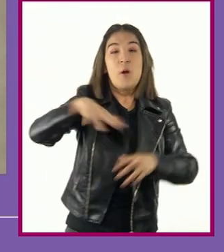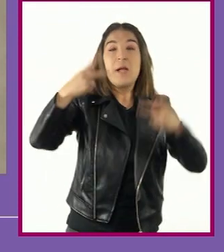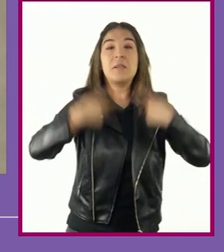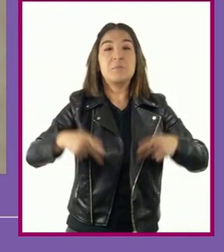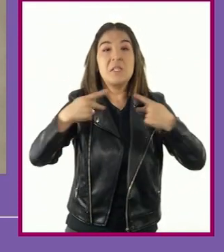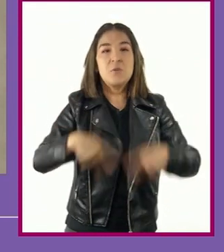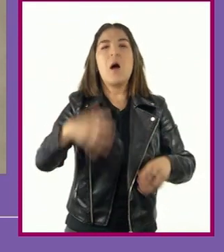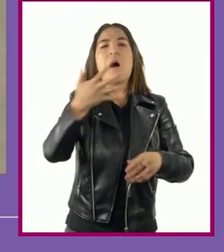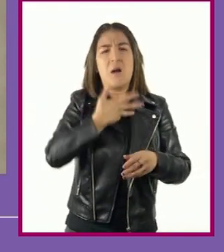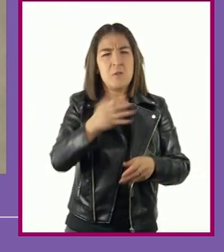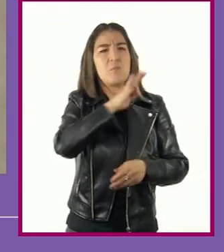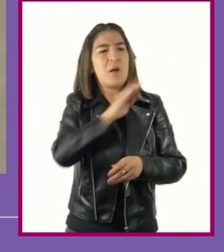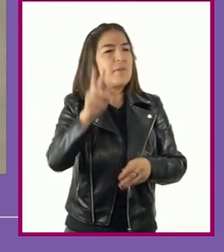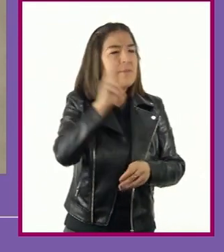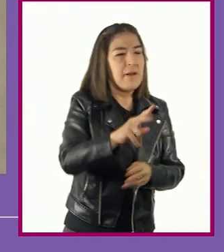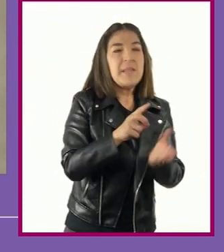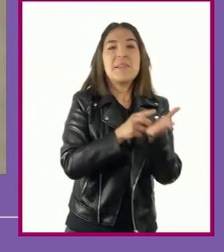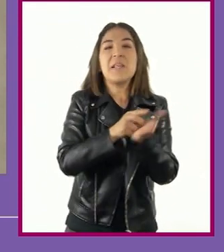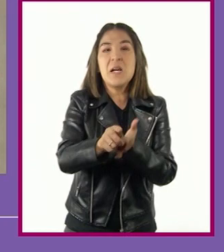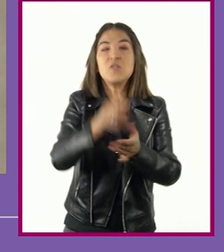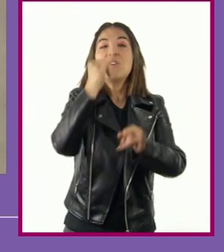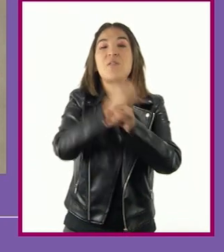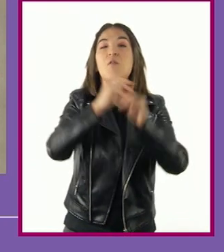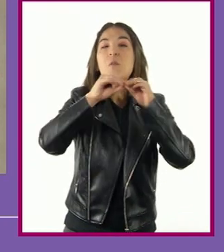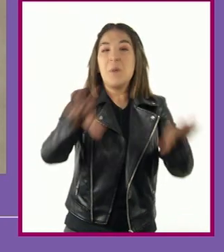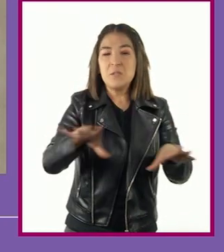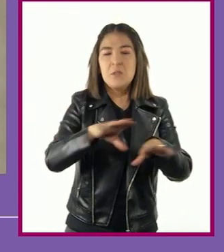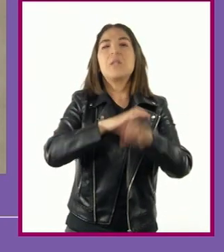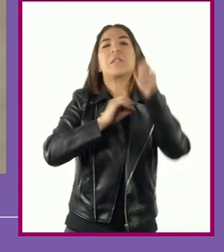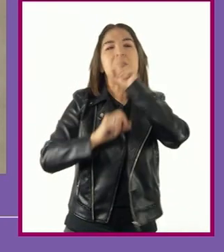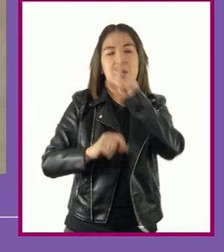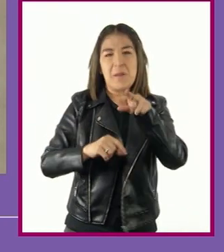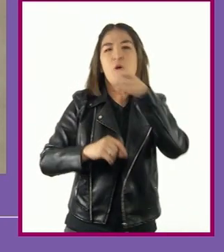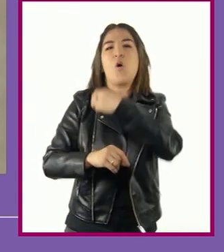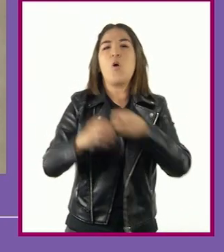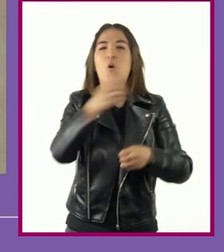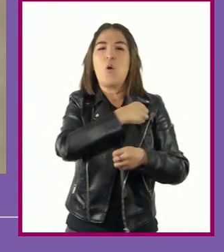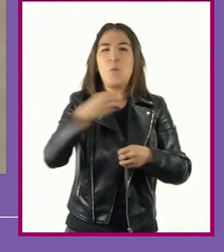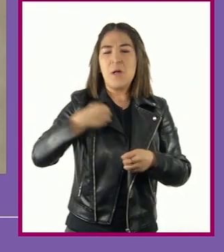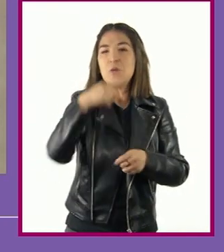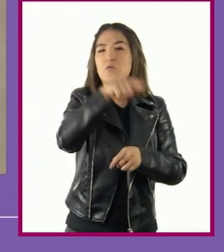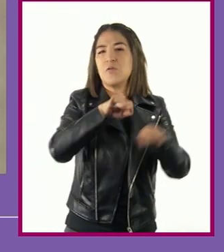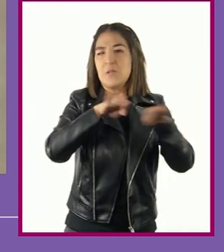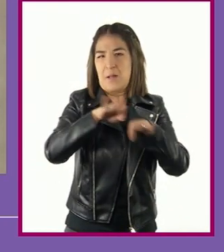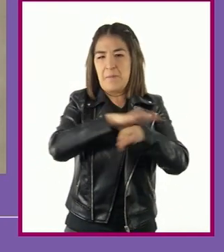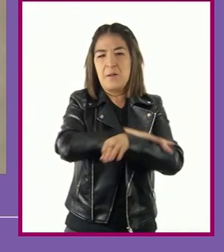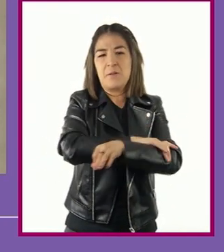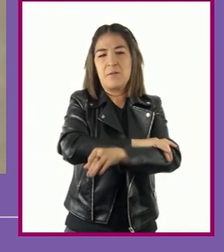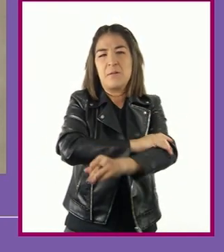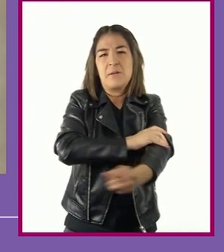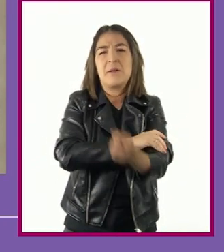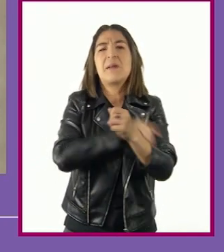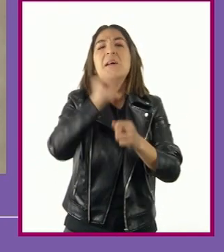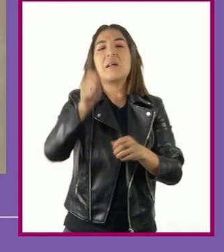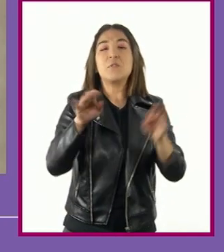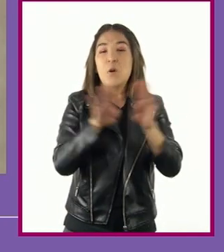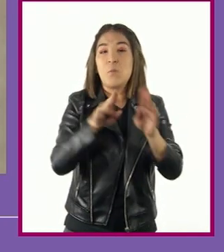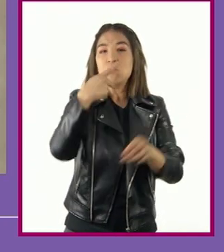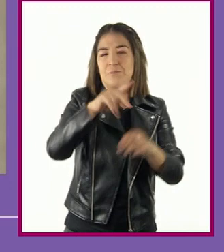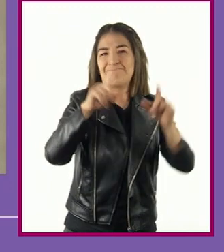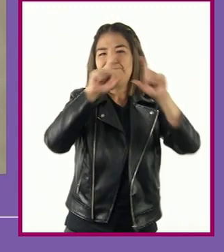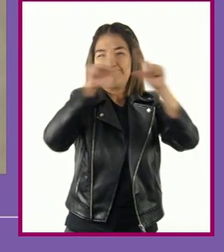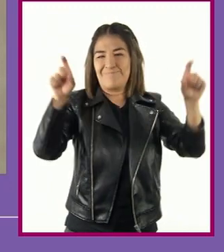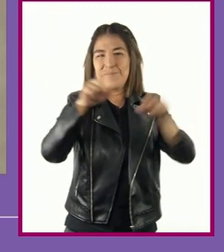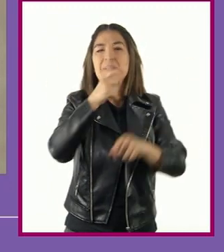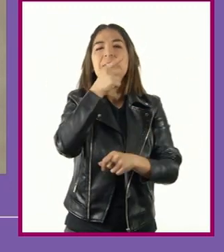y también la obligación que tiene la autoridad, estableciendo en su párrafo 2 lo